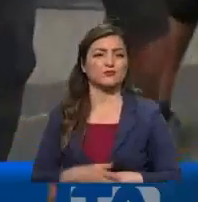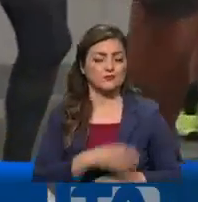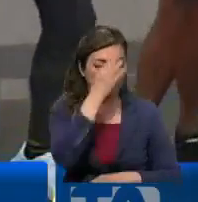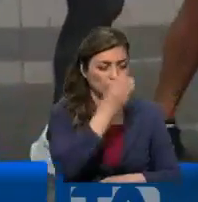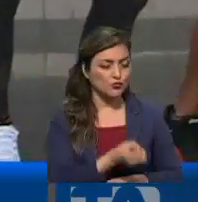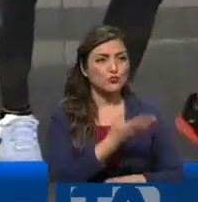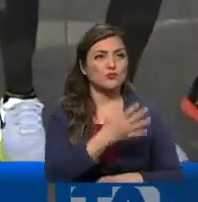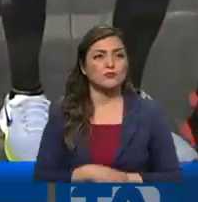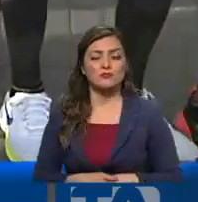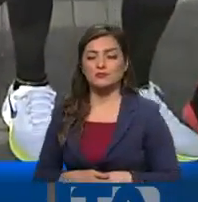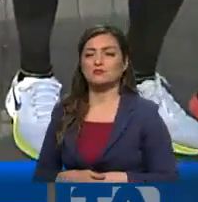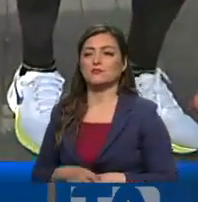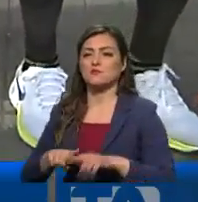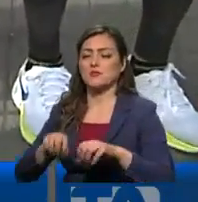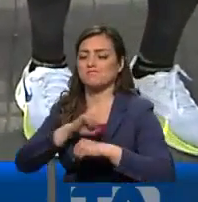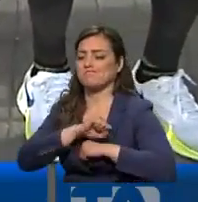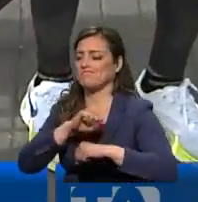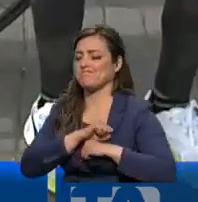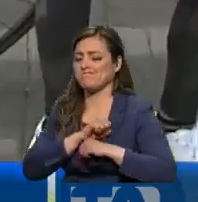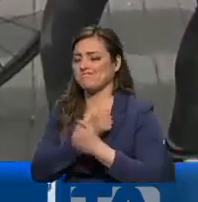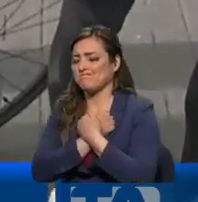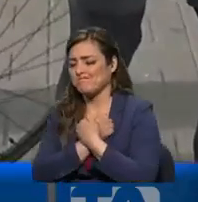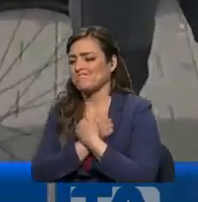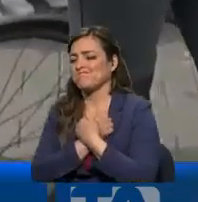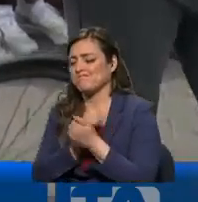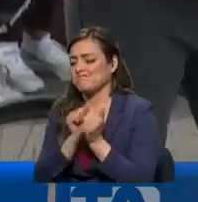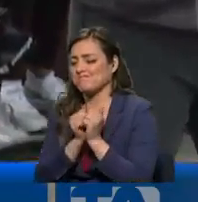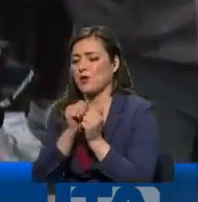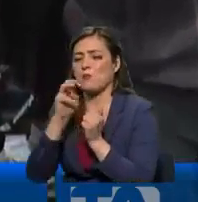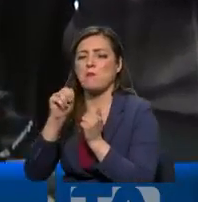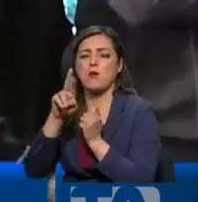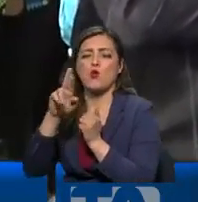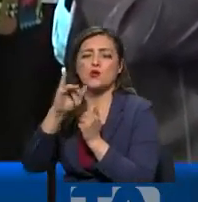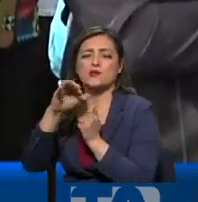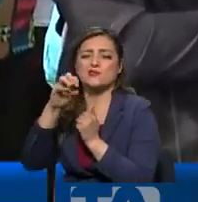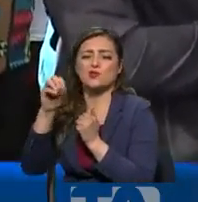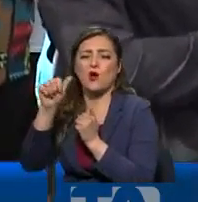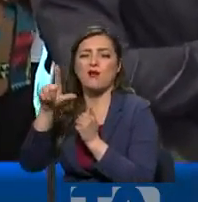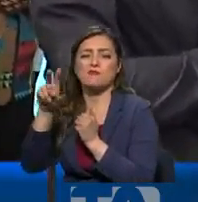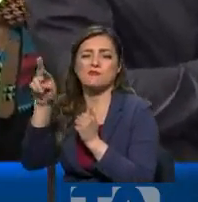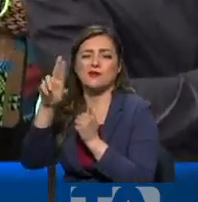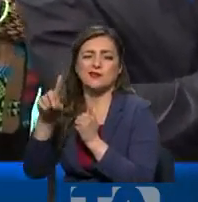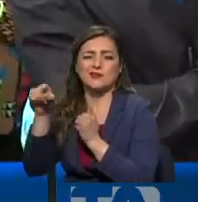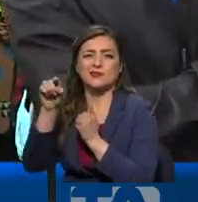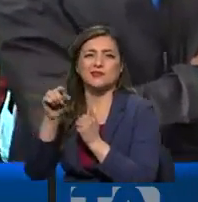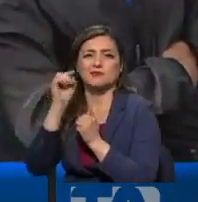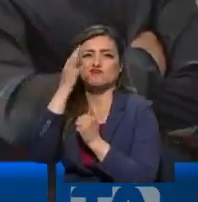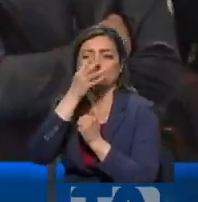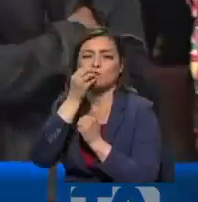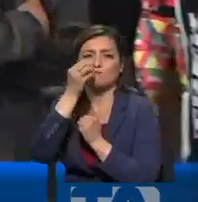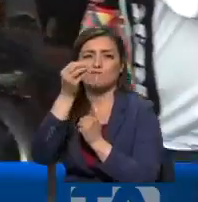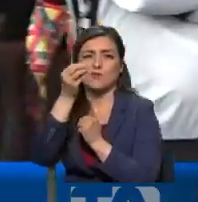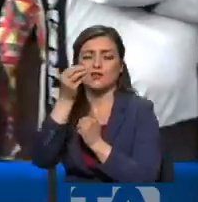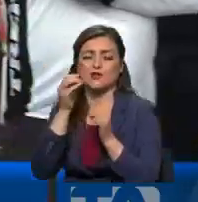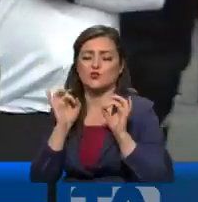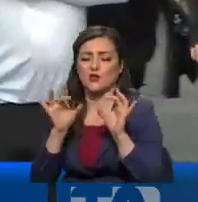corresponde, solidario con mi querido amigo y gran deportista Mauricio Álvarez, con quien tuve la lindísima suerte del 20 de marzo,